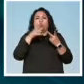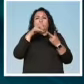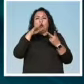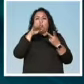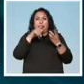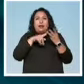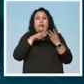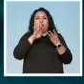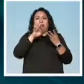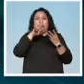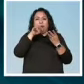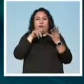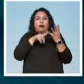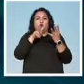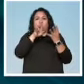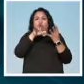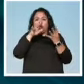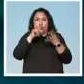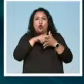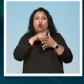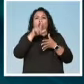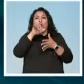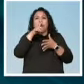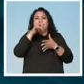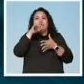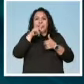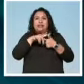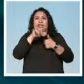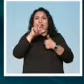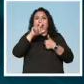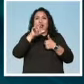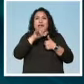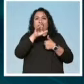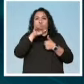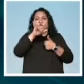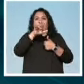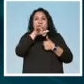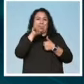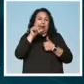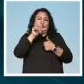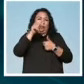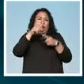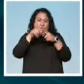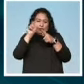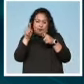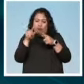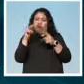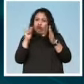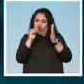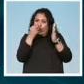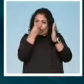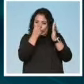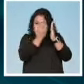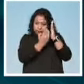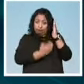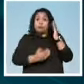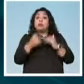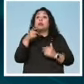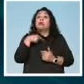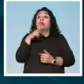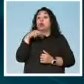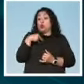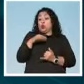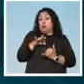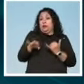Nettel, Brenda Navarro, Juan Villoro, Luis García Montero y Alejandro González Iñárritu, entre otros. Finalmente